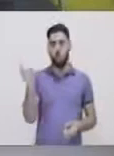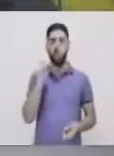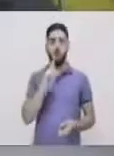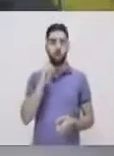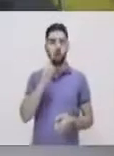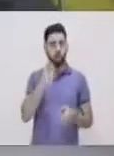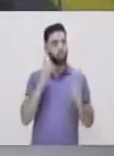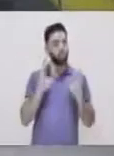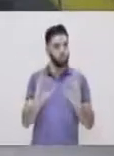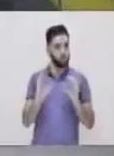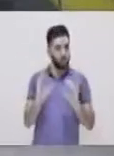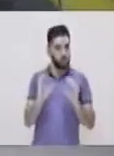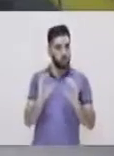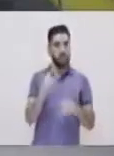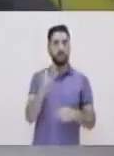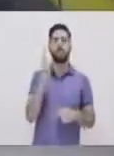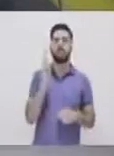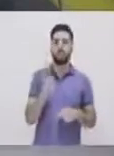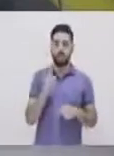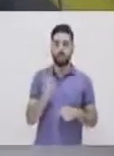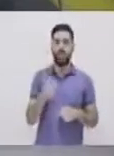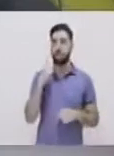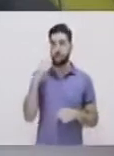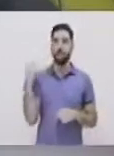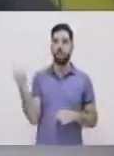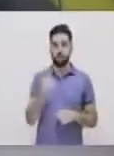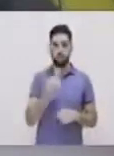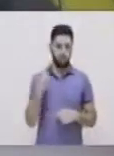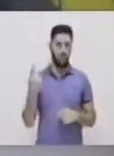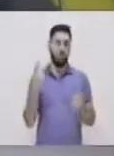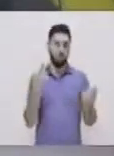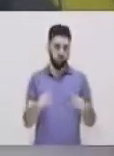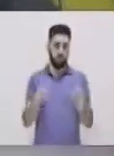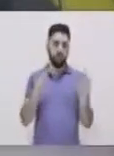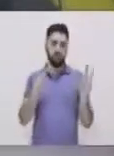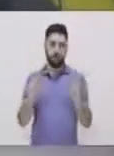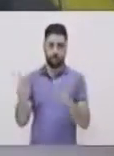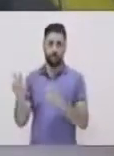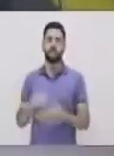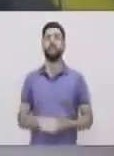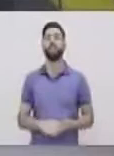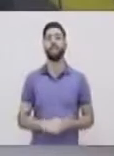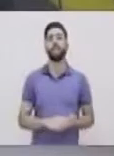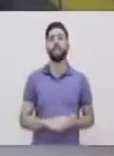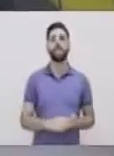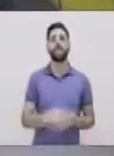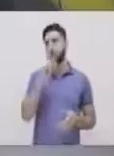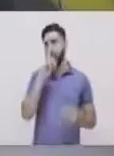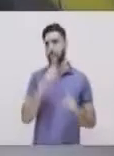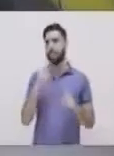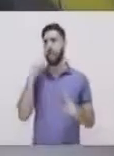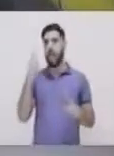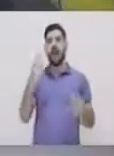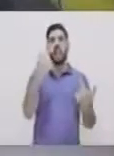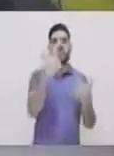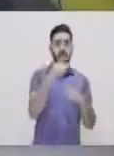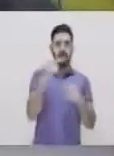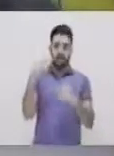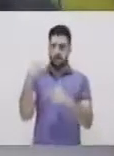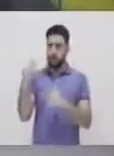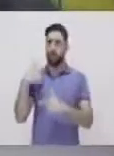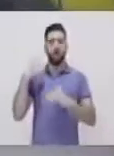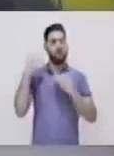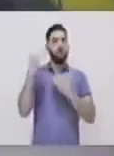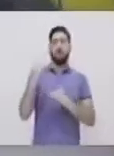favor, mucho ojo, siempre tener esa misma valoración, ¿verdad? Y estar conscientes de los límites, ¿verdad? Que no debemos